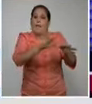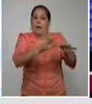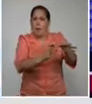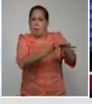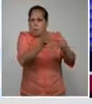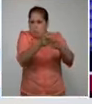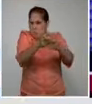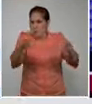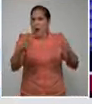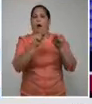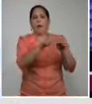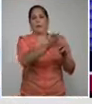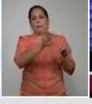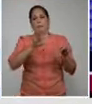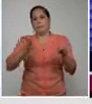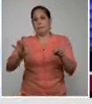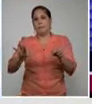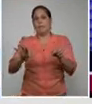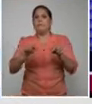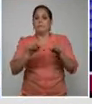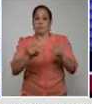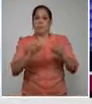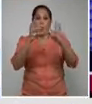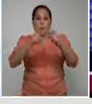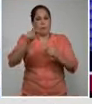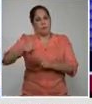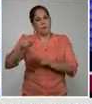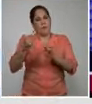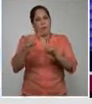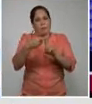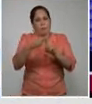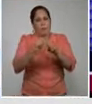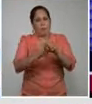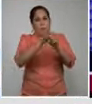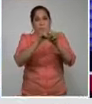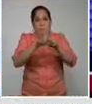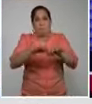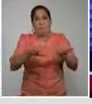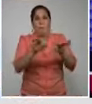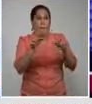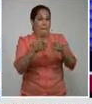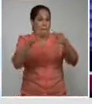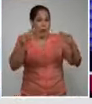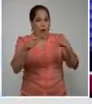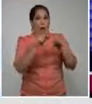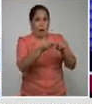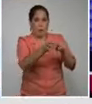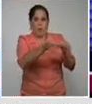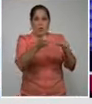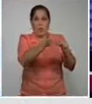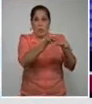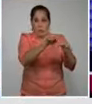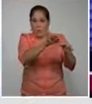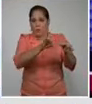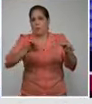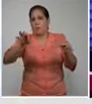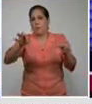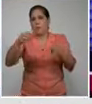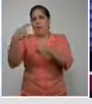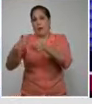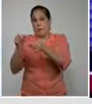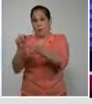han mostrado la mayor carga en términos de número de casos reportados. Y por tanto, uno, tenían un elevado riesgo epidemiológico y